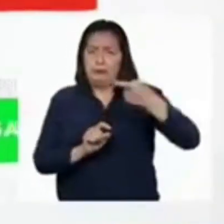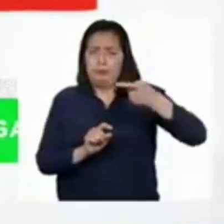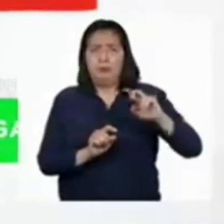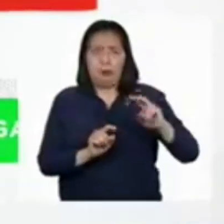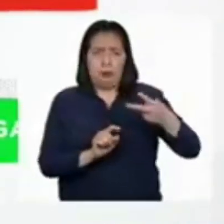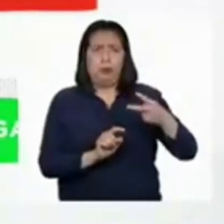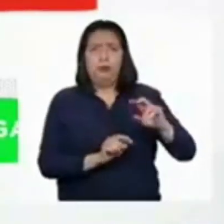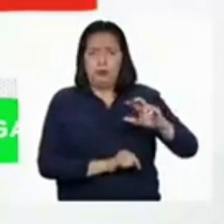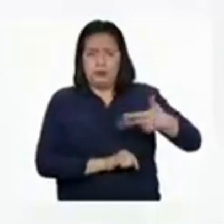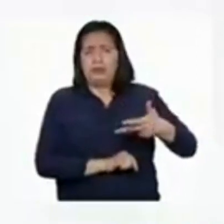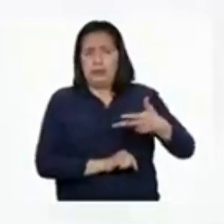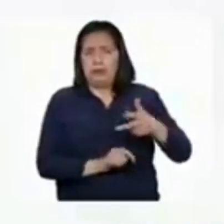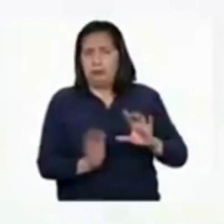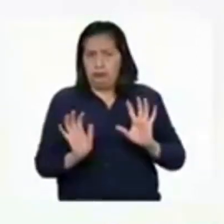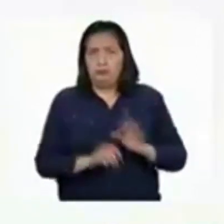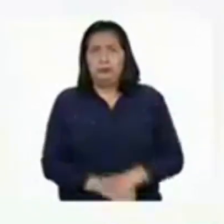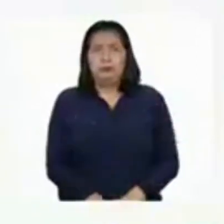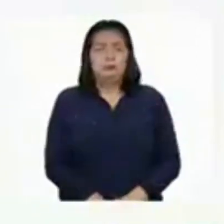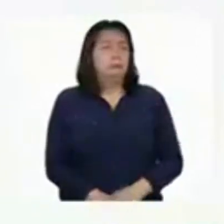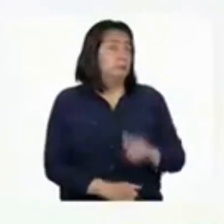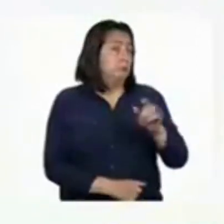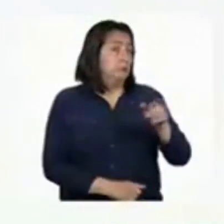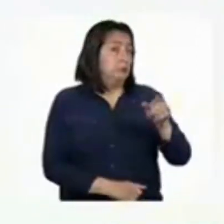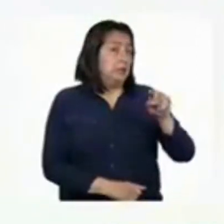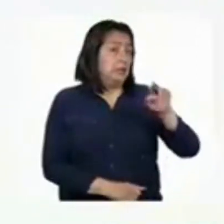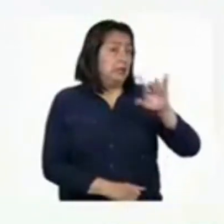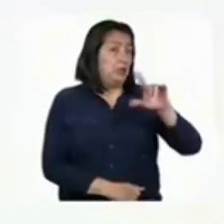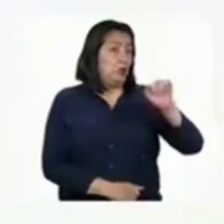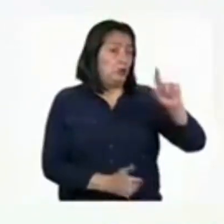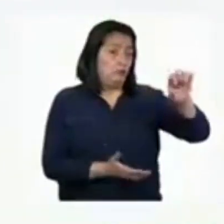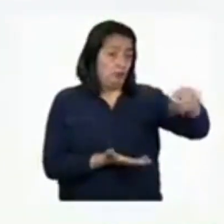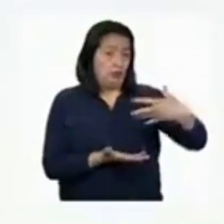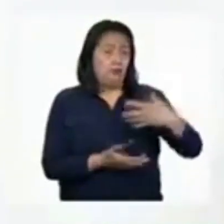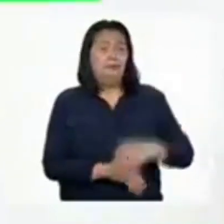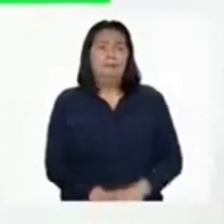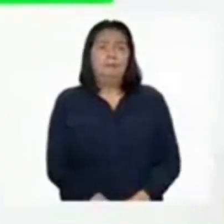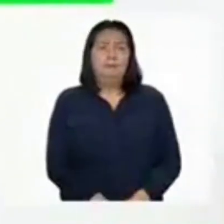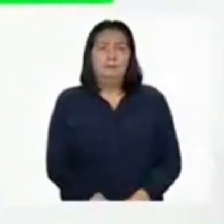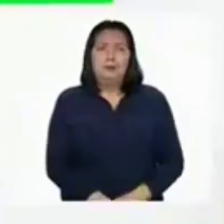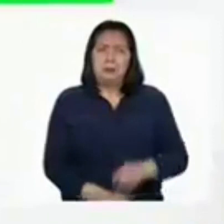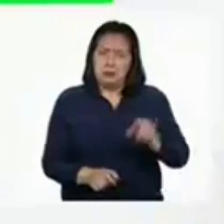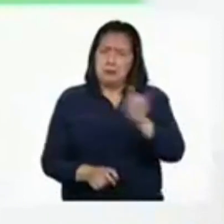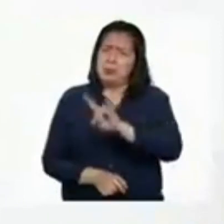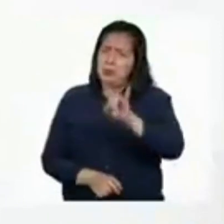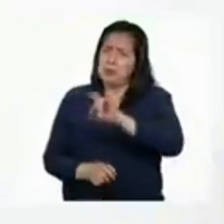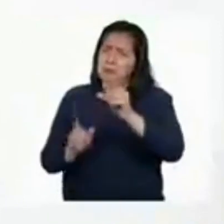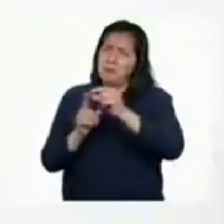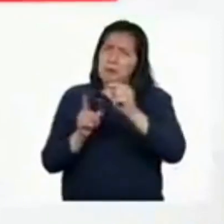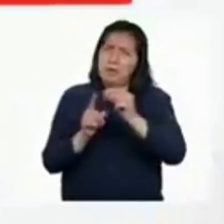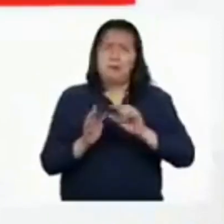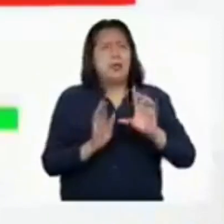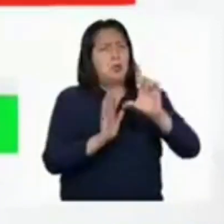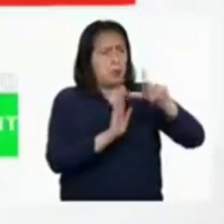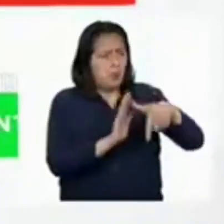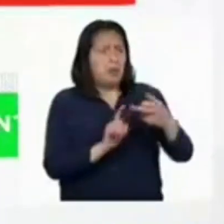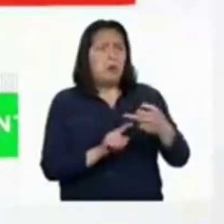lugar, en tercer lugar. Nicole nos menciona lo siguiente. También usábamos palabras como